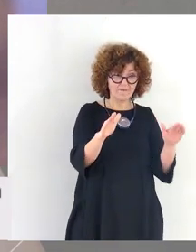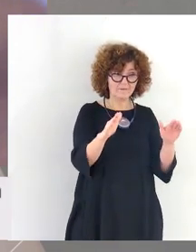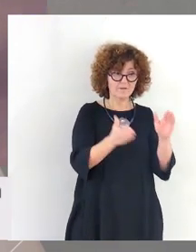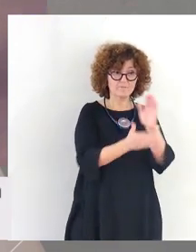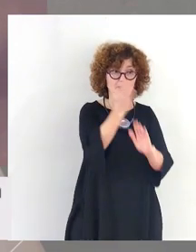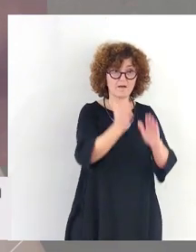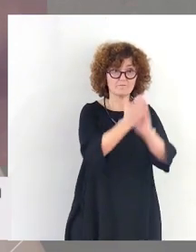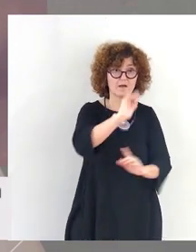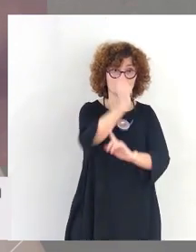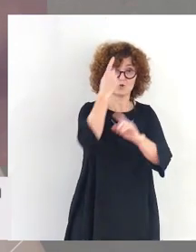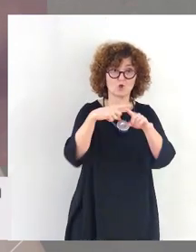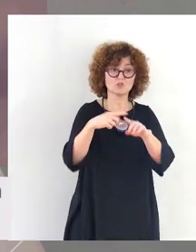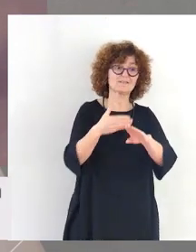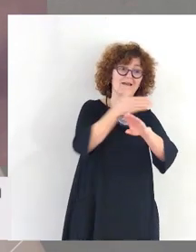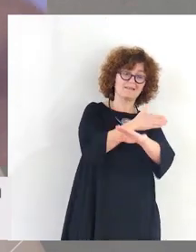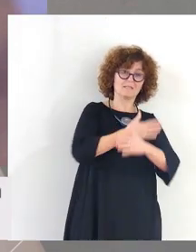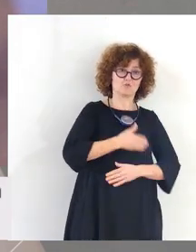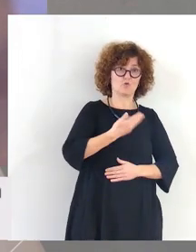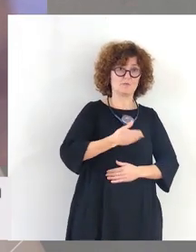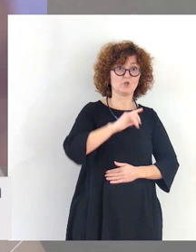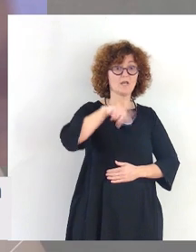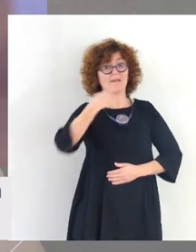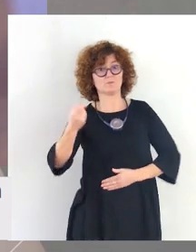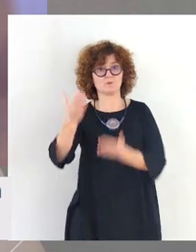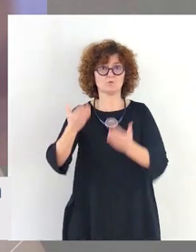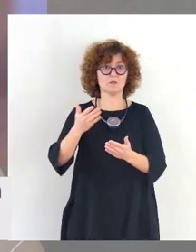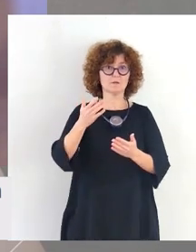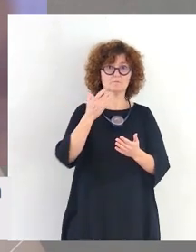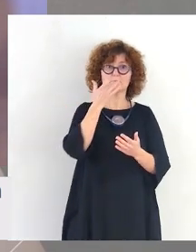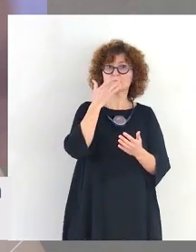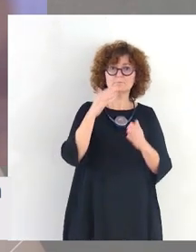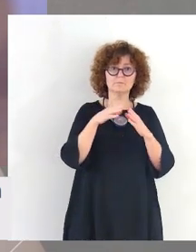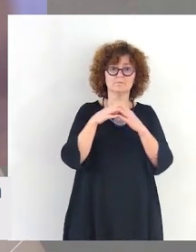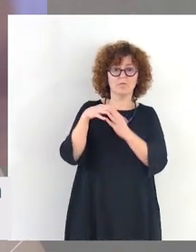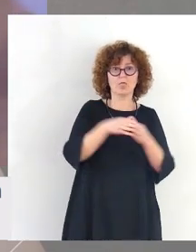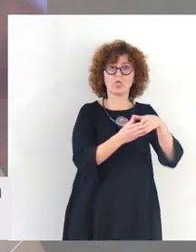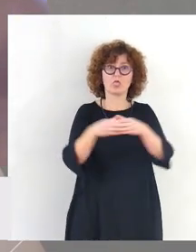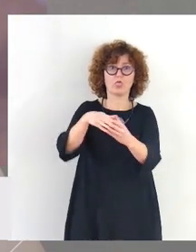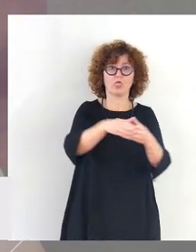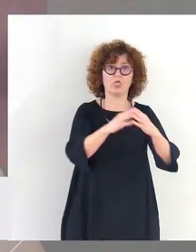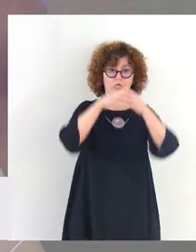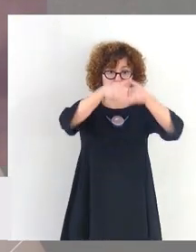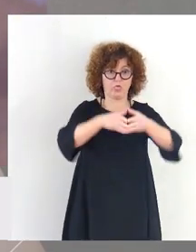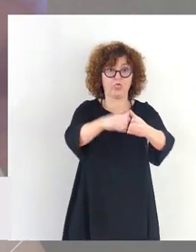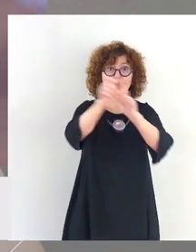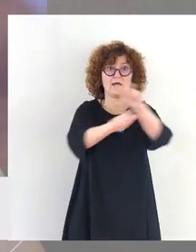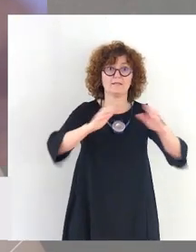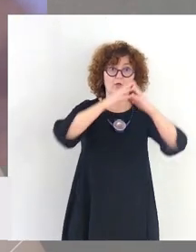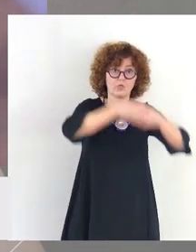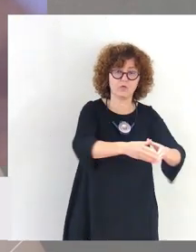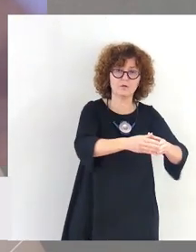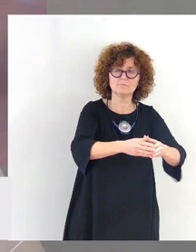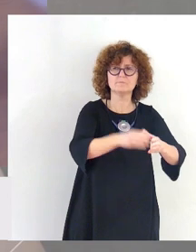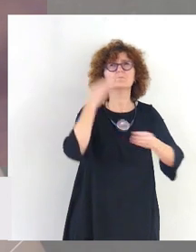me presenta una una patera con gente que se está ahogando no tengo no tengo lugar para pensar es justo que yo les